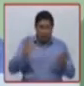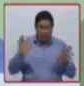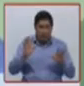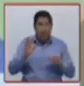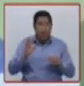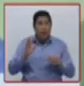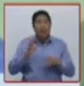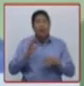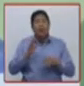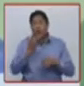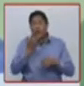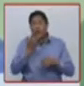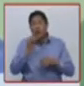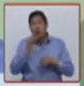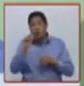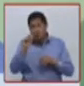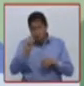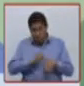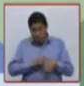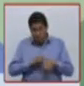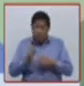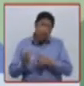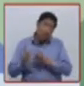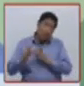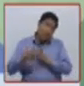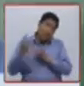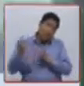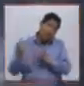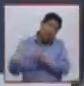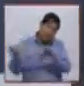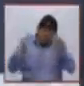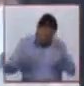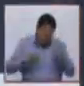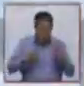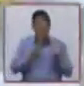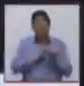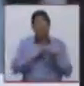usarlo solamente por ese momento y luego que sea evaluado por un médico.